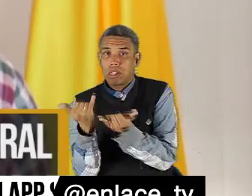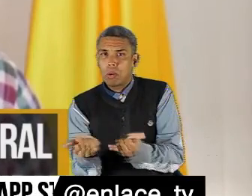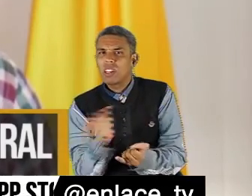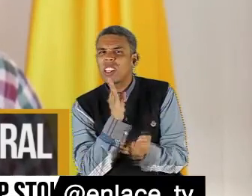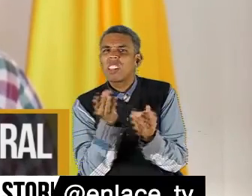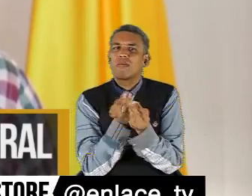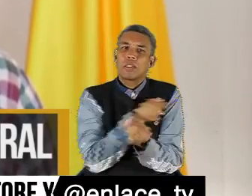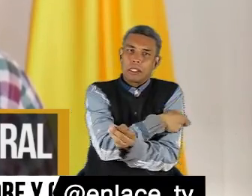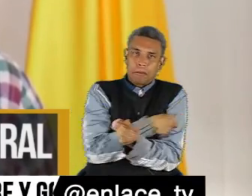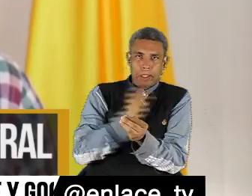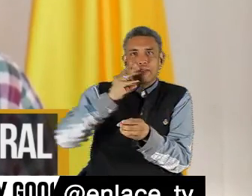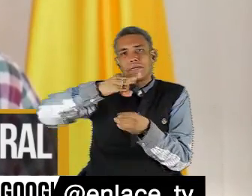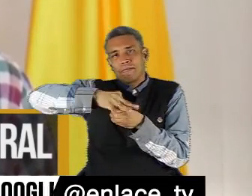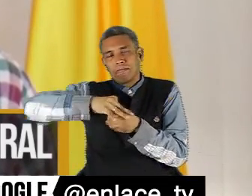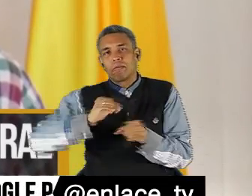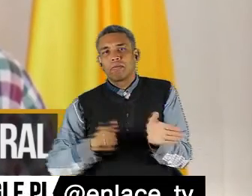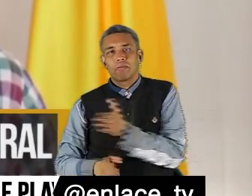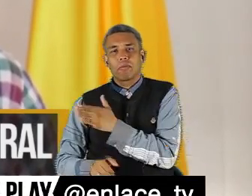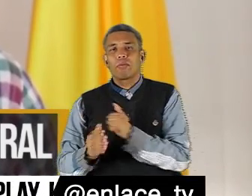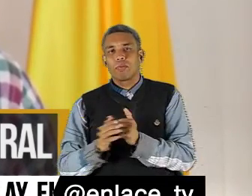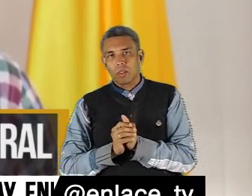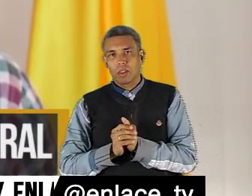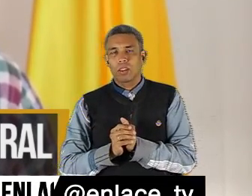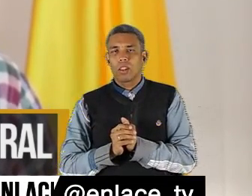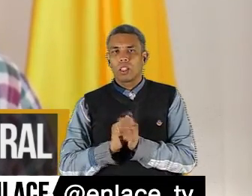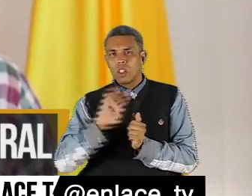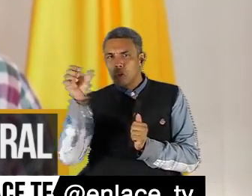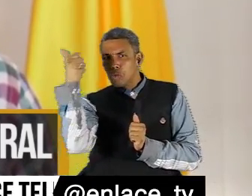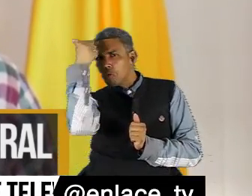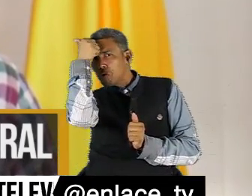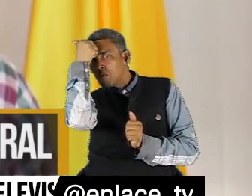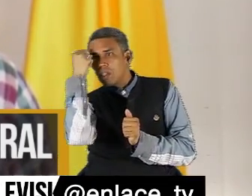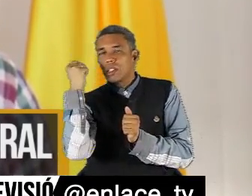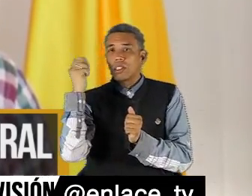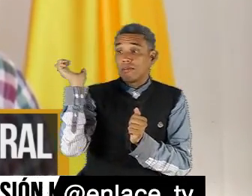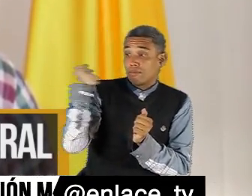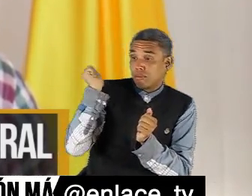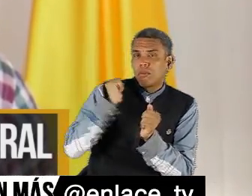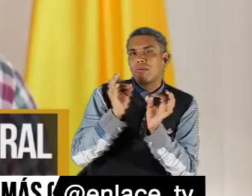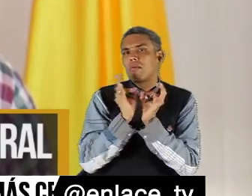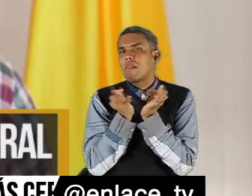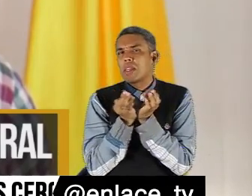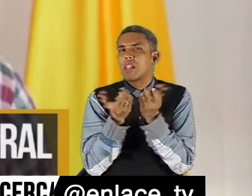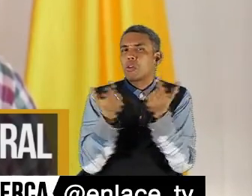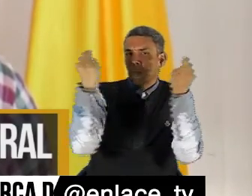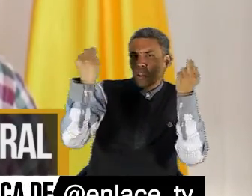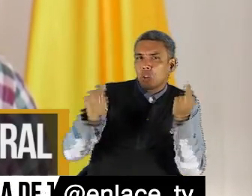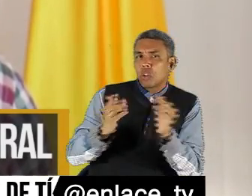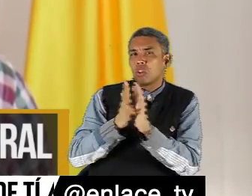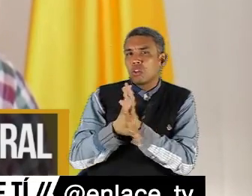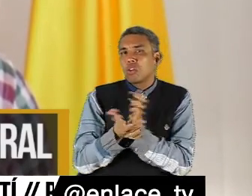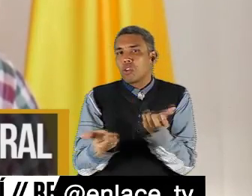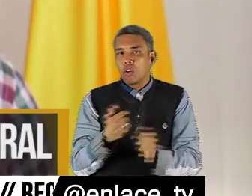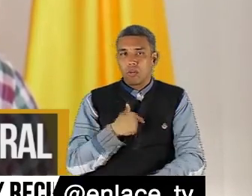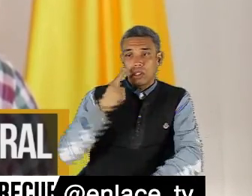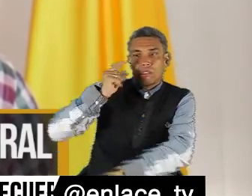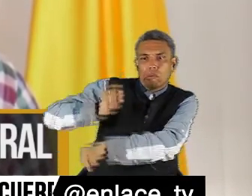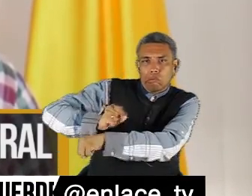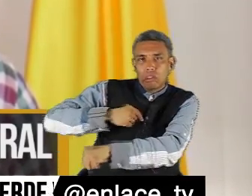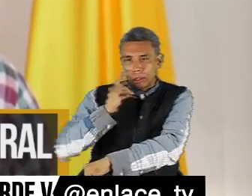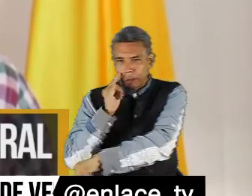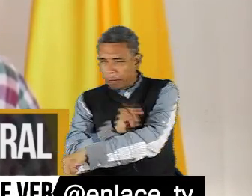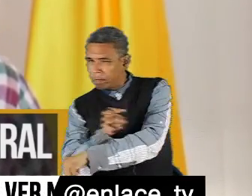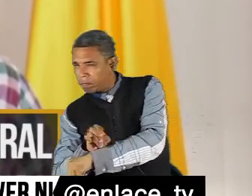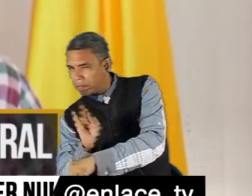de la Superintendencia de Subsidio Familiar, informe del director administrativo, informe de la revisoría fiscal,